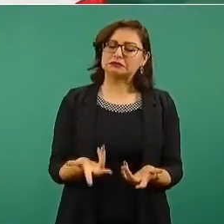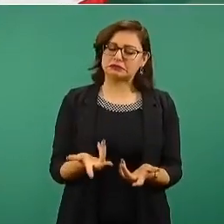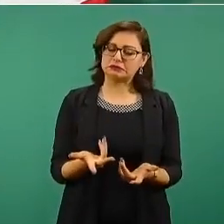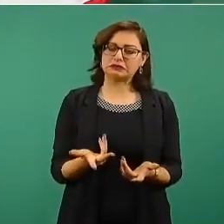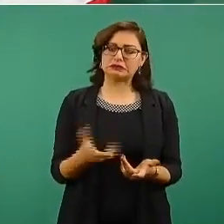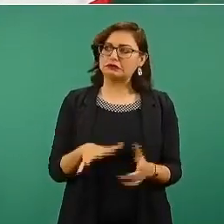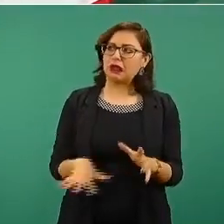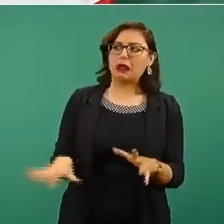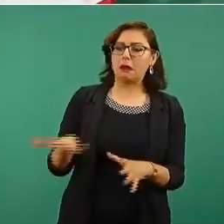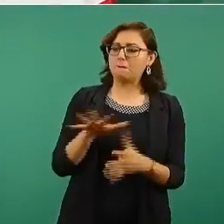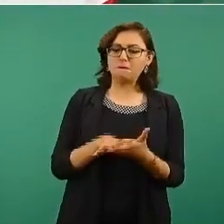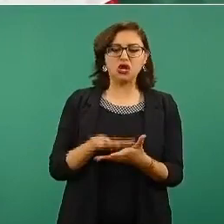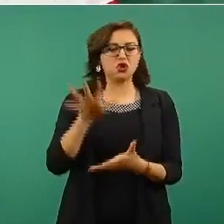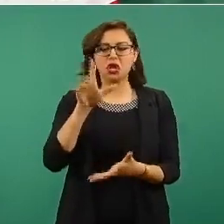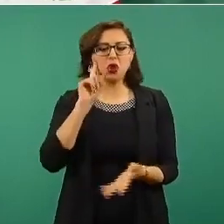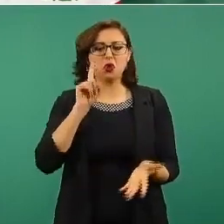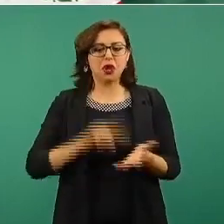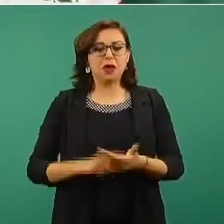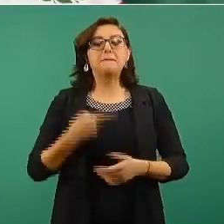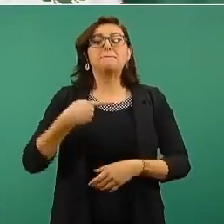efectos. Ahora